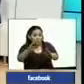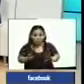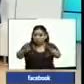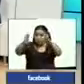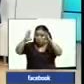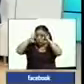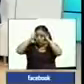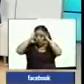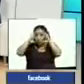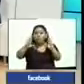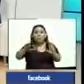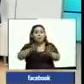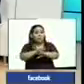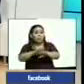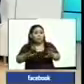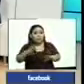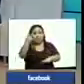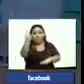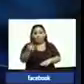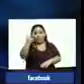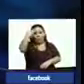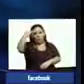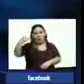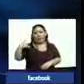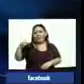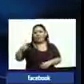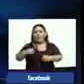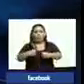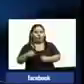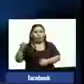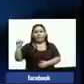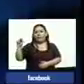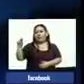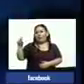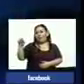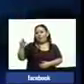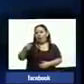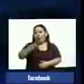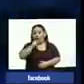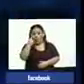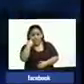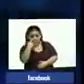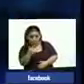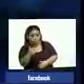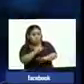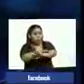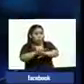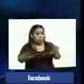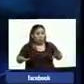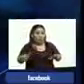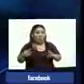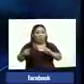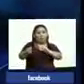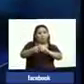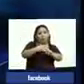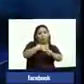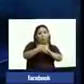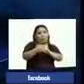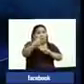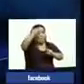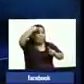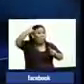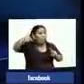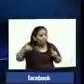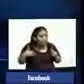siguiente y es que luego que la meteoróloga Sandra Martínez hiciera pública sus denuncias escucha usted sobre maltrato contra una